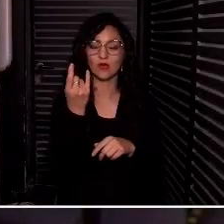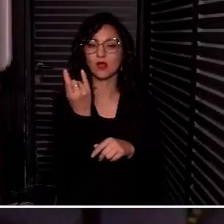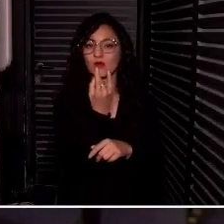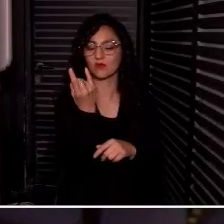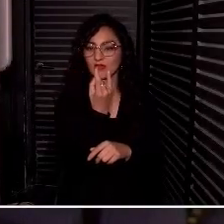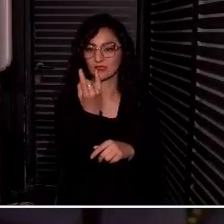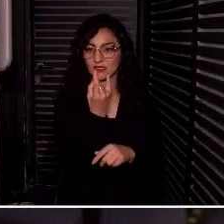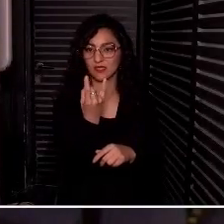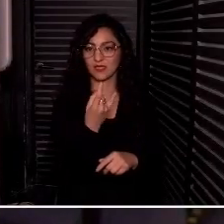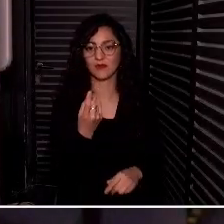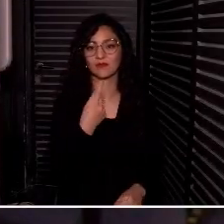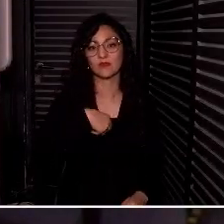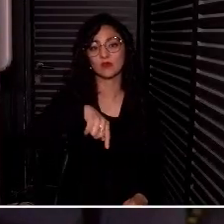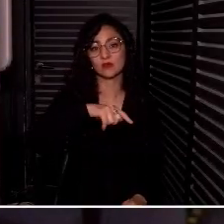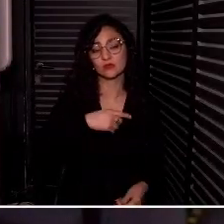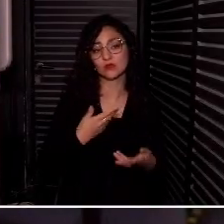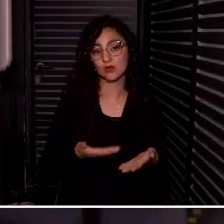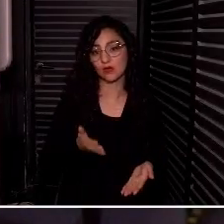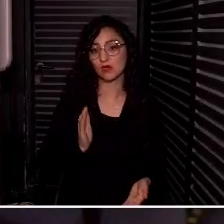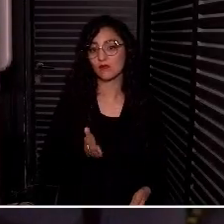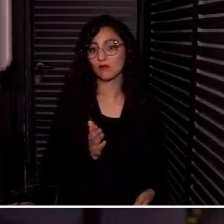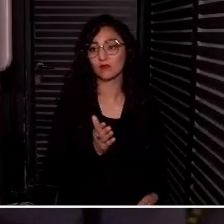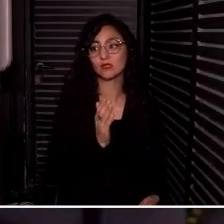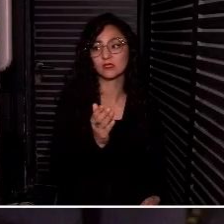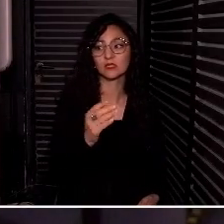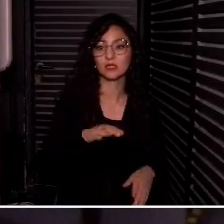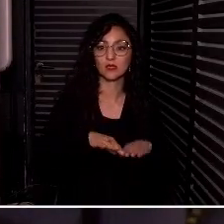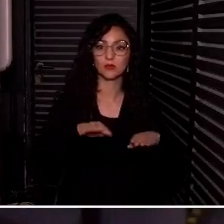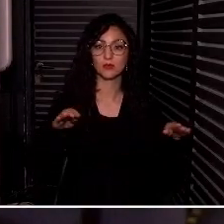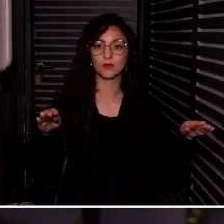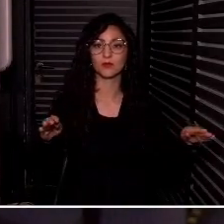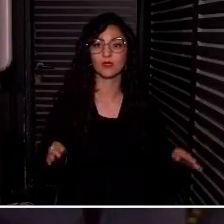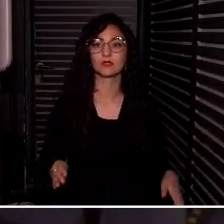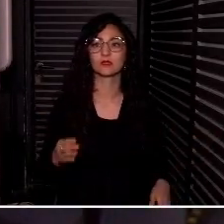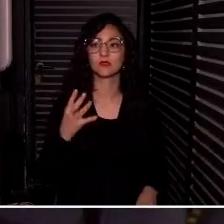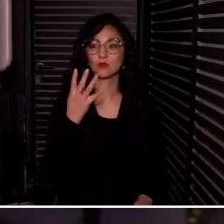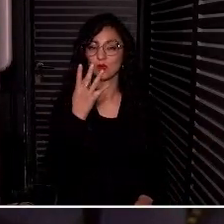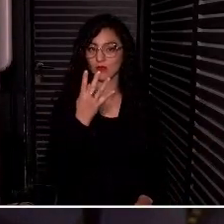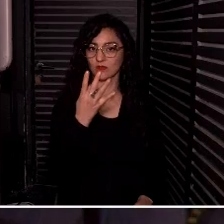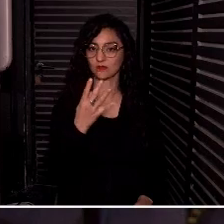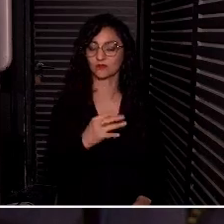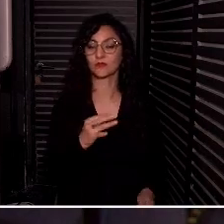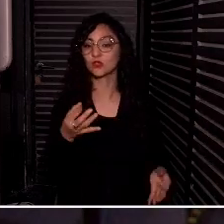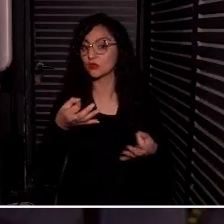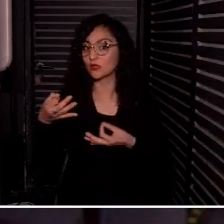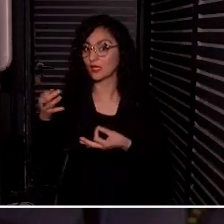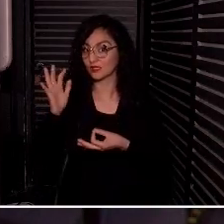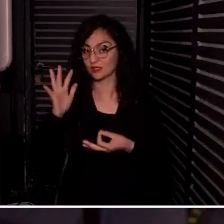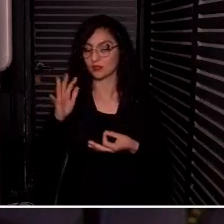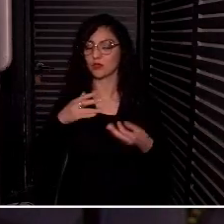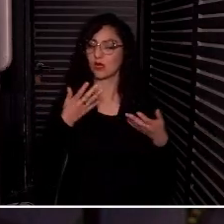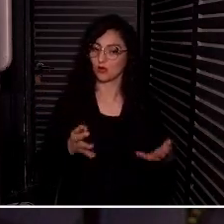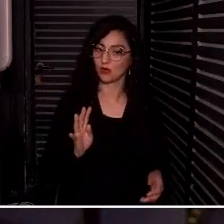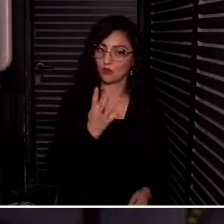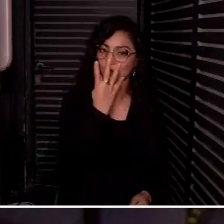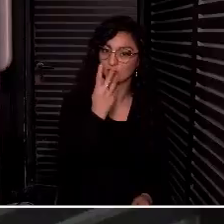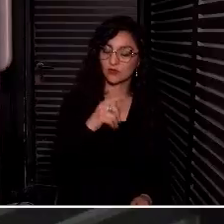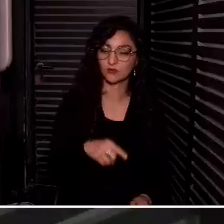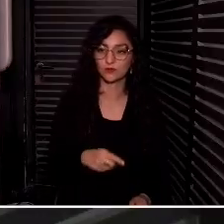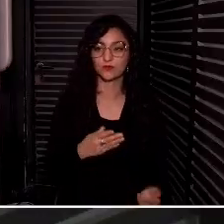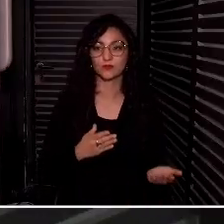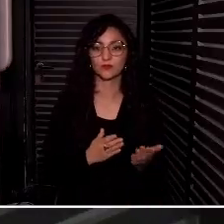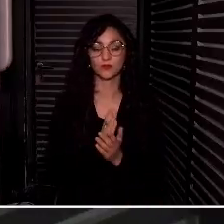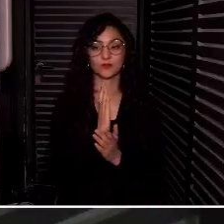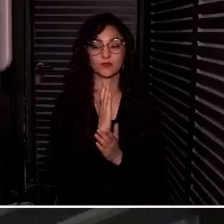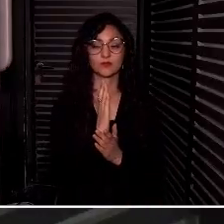vamos a seguir con la mesa número cuatro de cinco y vamos a dar